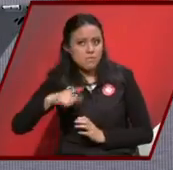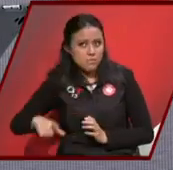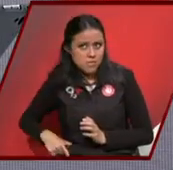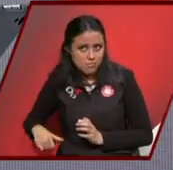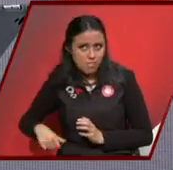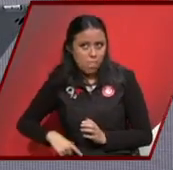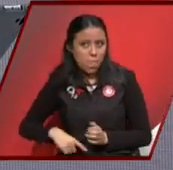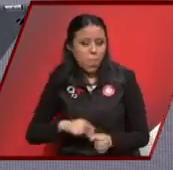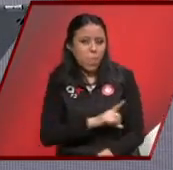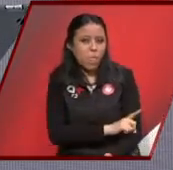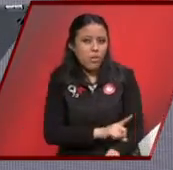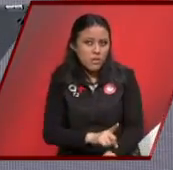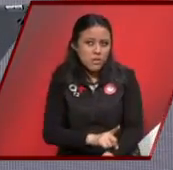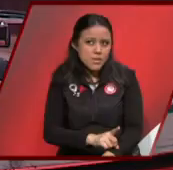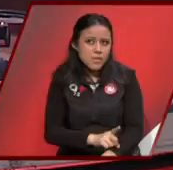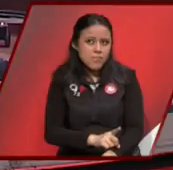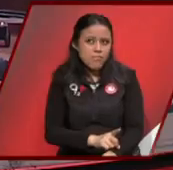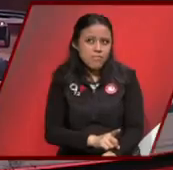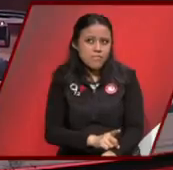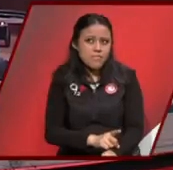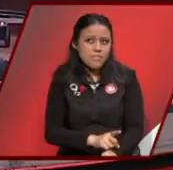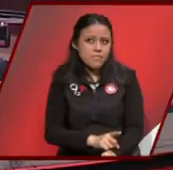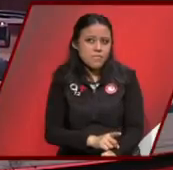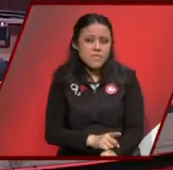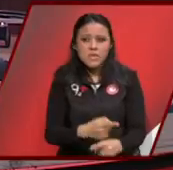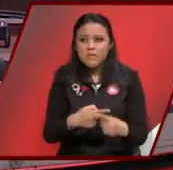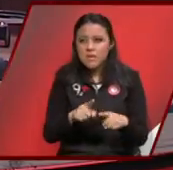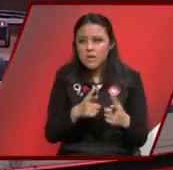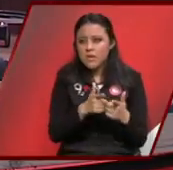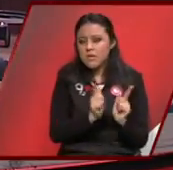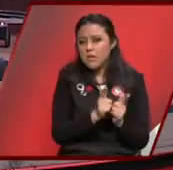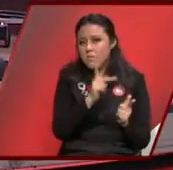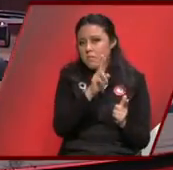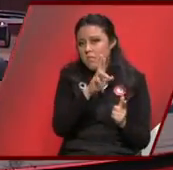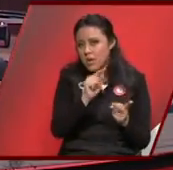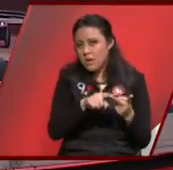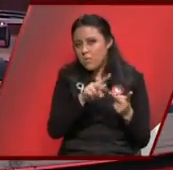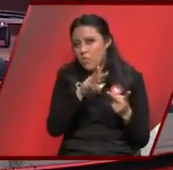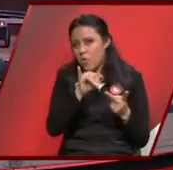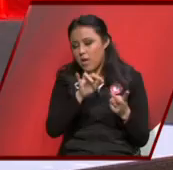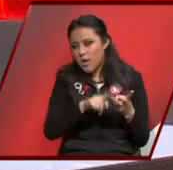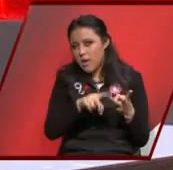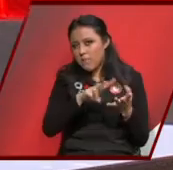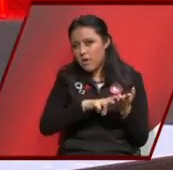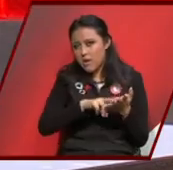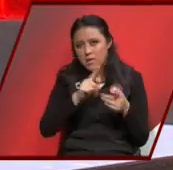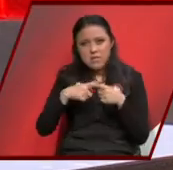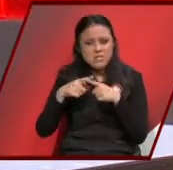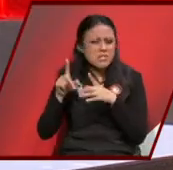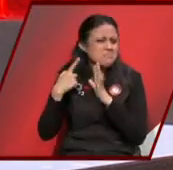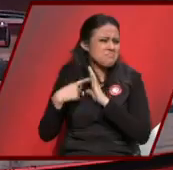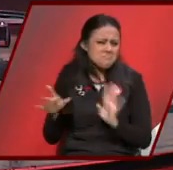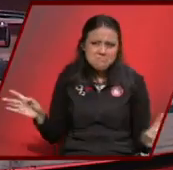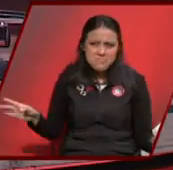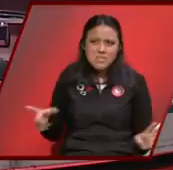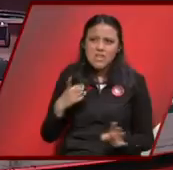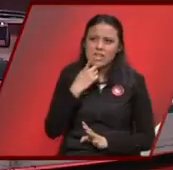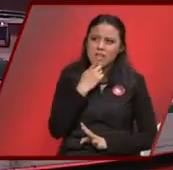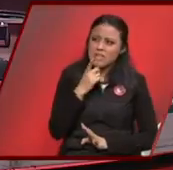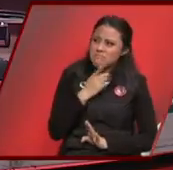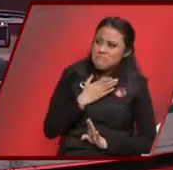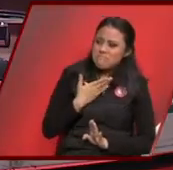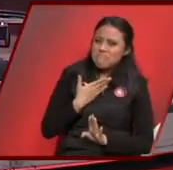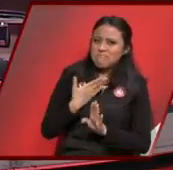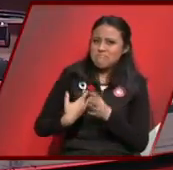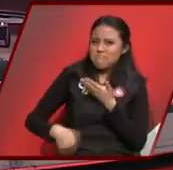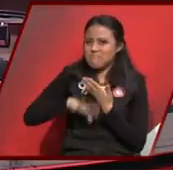Y la delegada o delegado de... Del partido que quieras. PRI, Morena, Verde, Rosa. Son totalmente contra usted. Dijeron de lo que se iban a morir en campaña. Lo